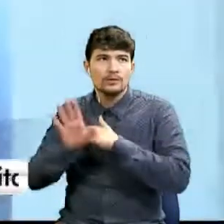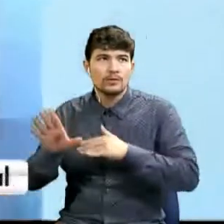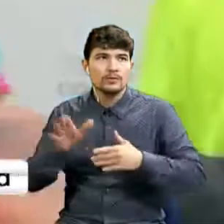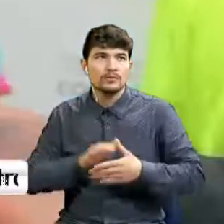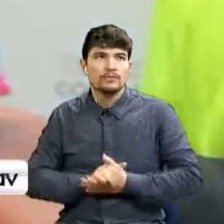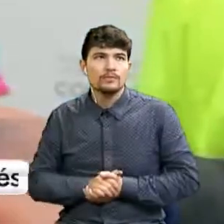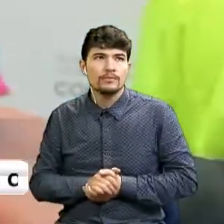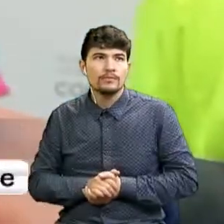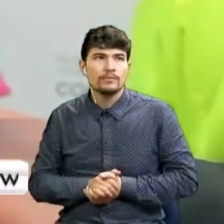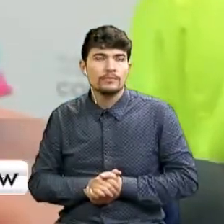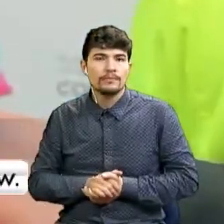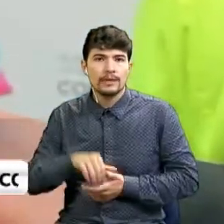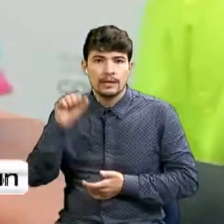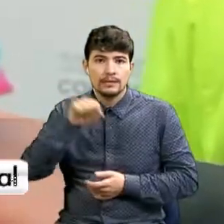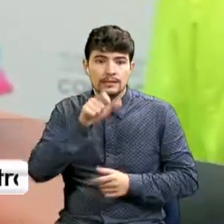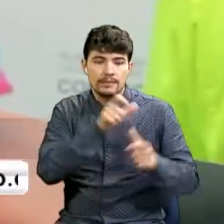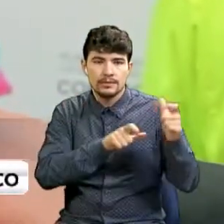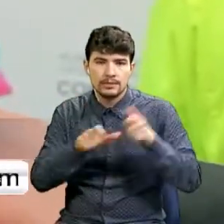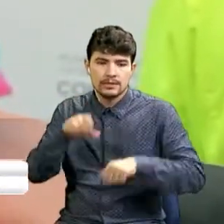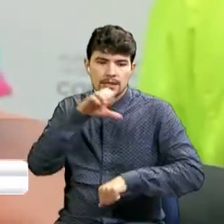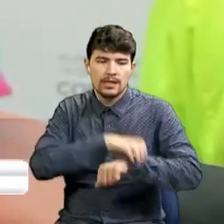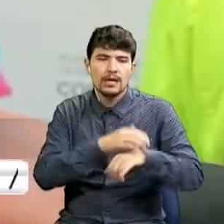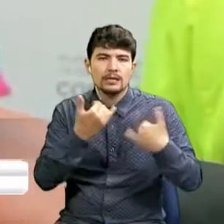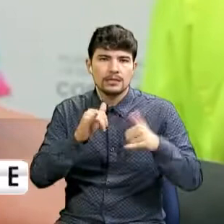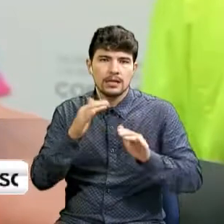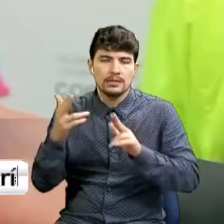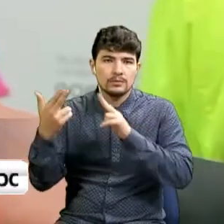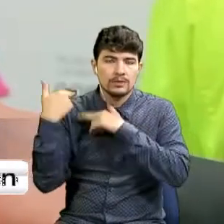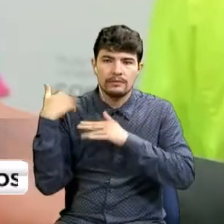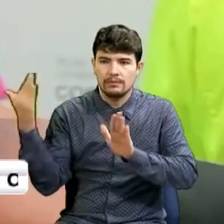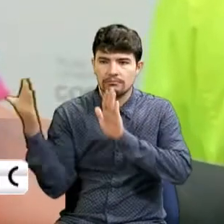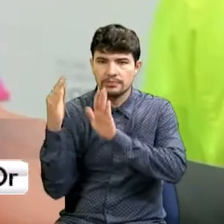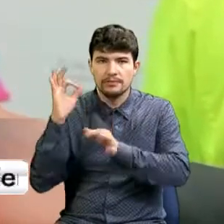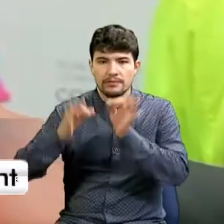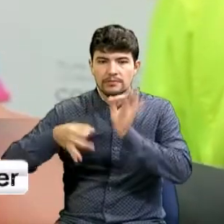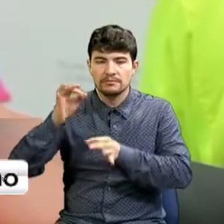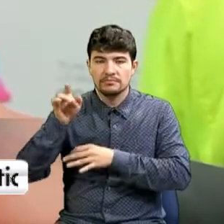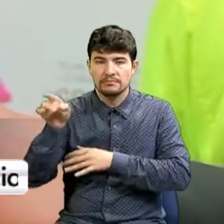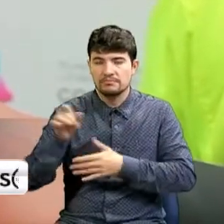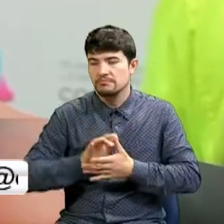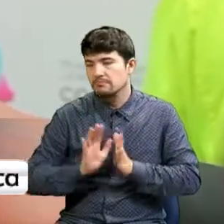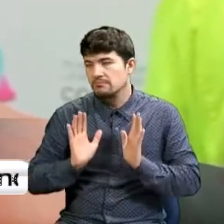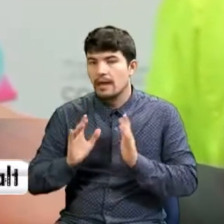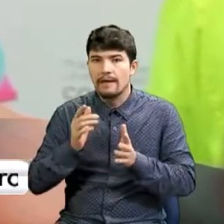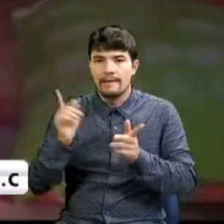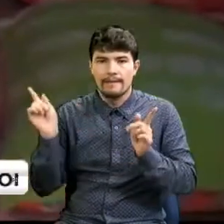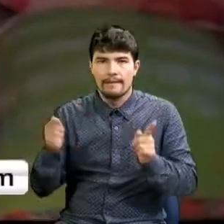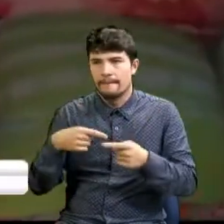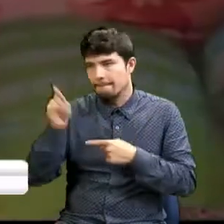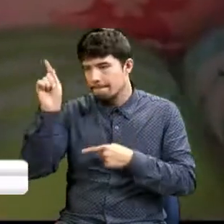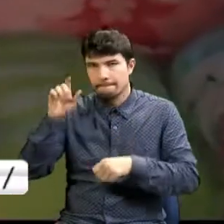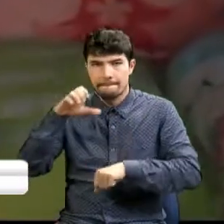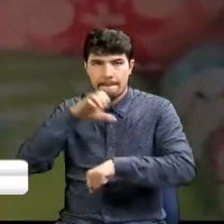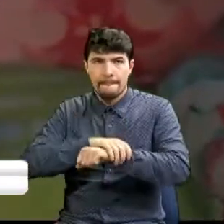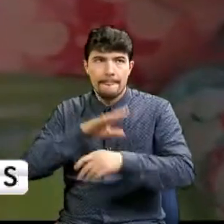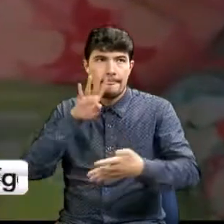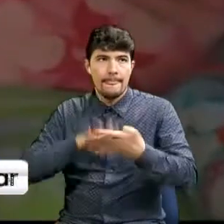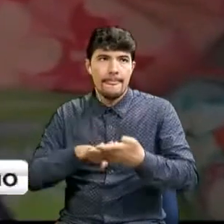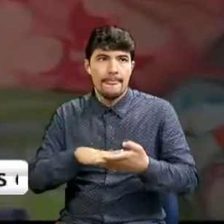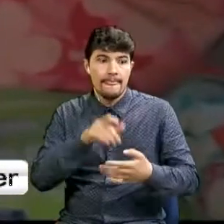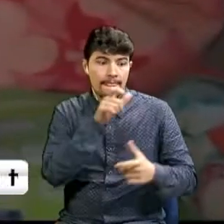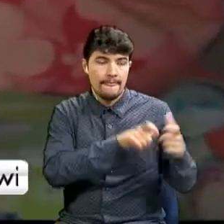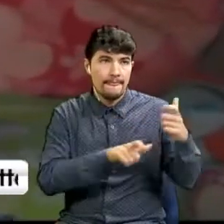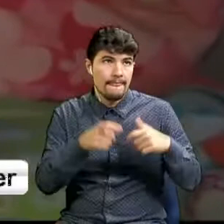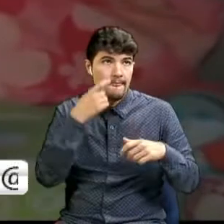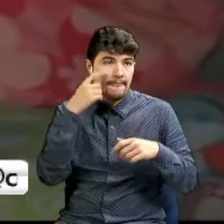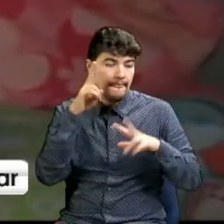mano. Los capturados fueron dejados a disposición de autoridad judicial y enviados a la cárcel. En los operativos se